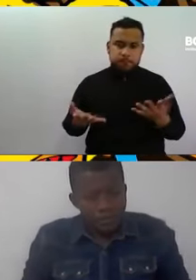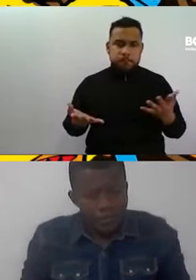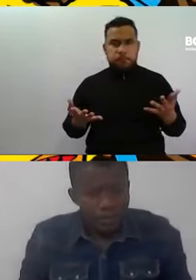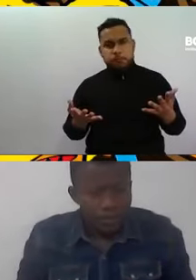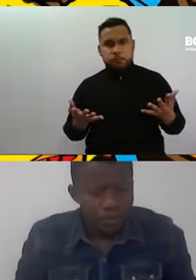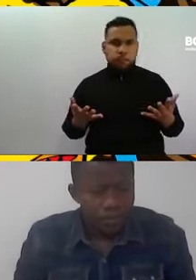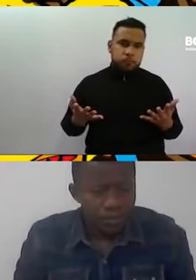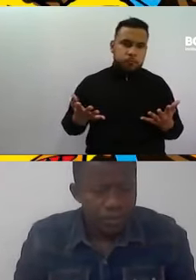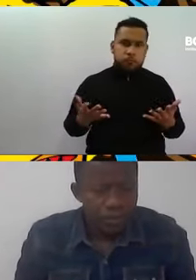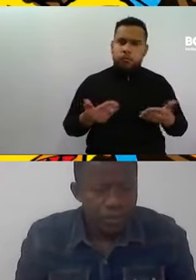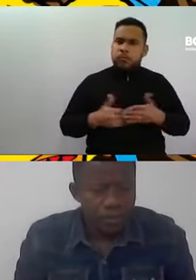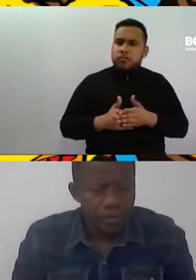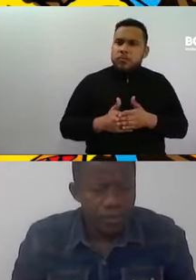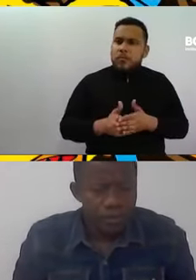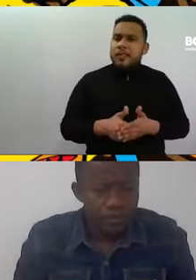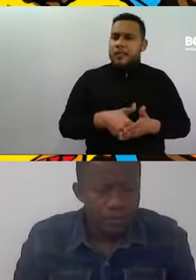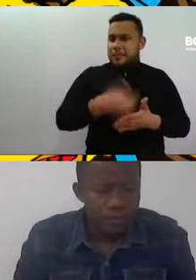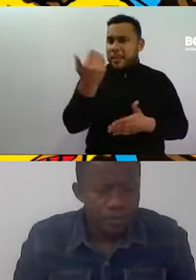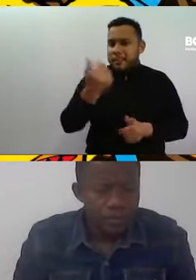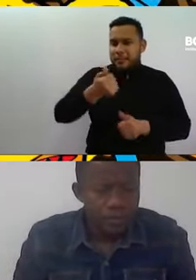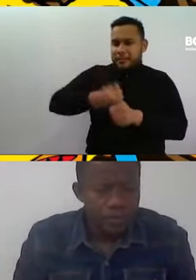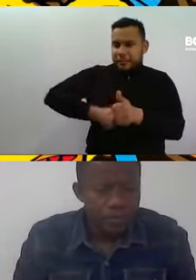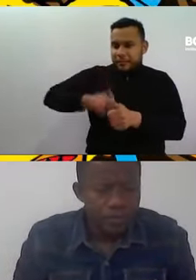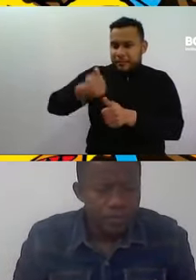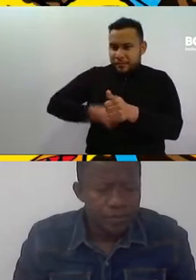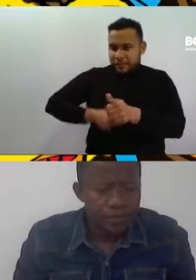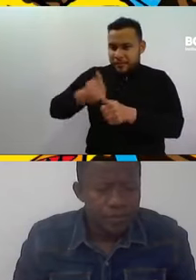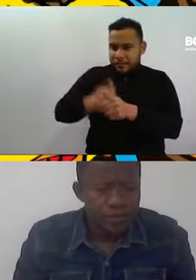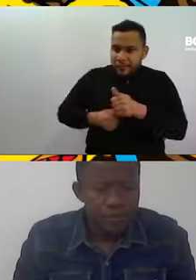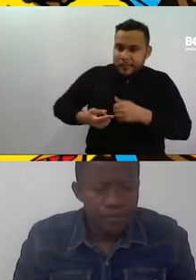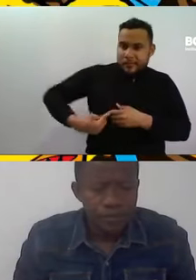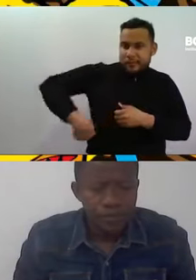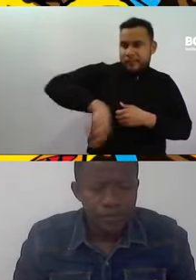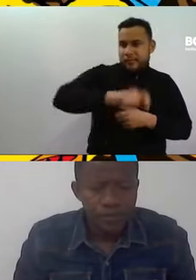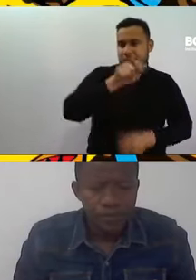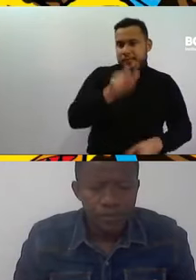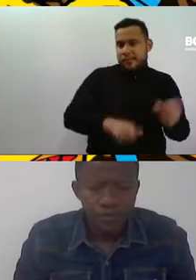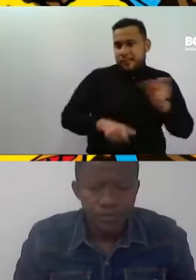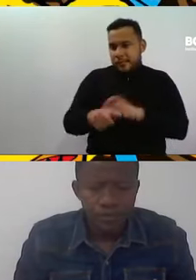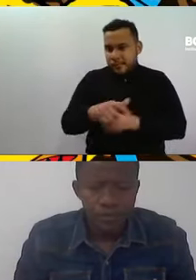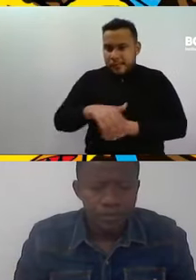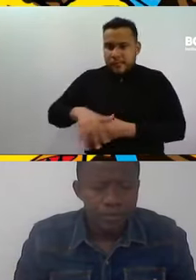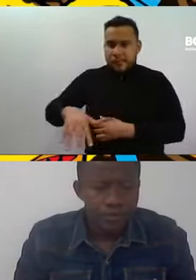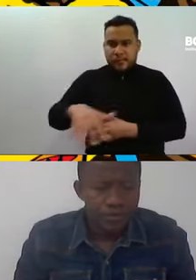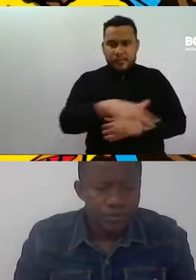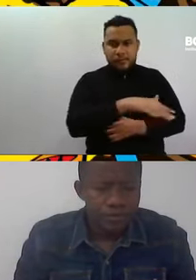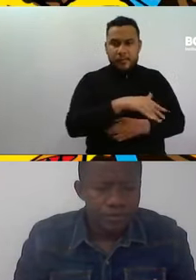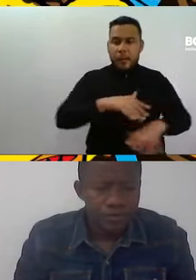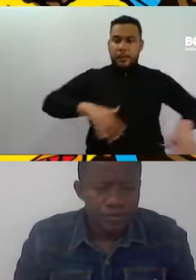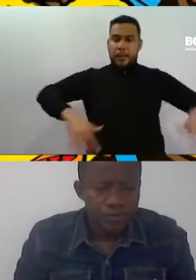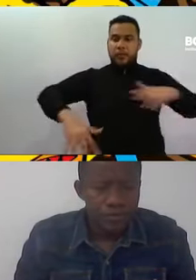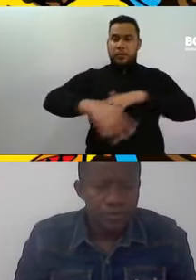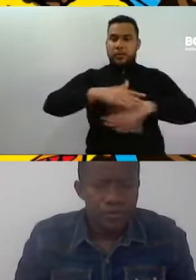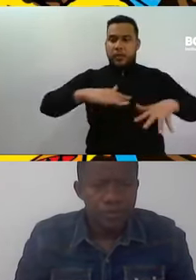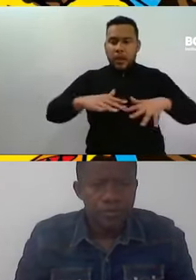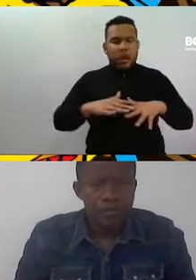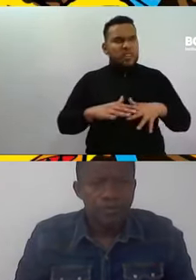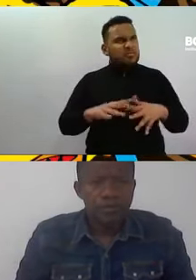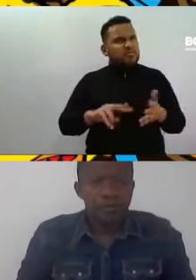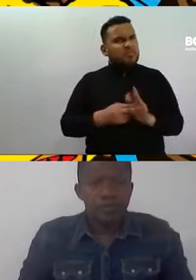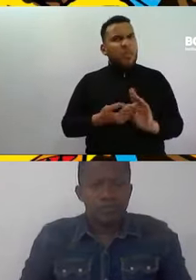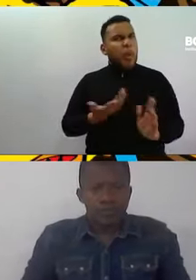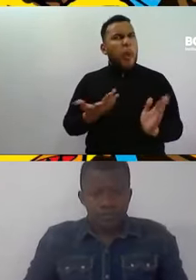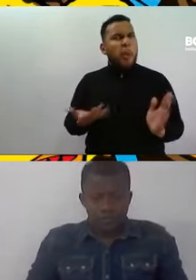que nace de cada uno de ustedes y de otros que han mencionado en este espacio, ¿qué